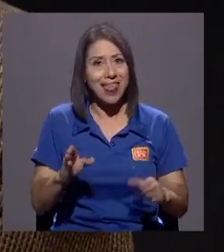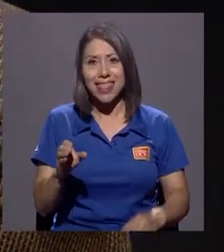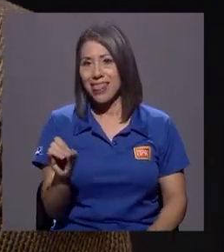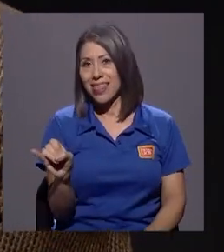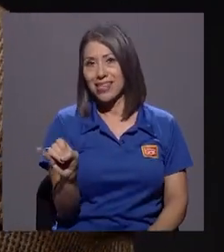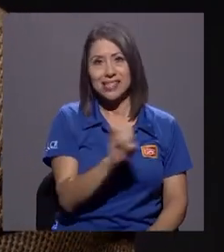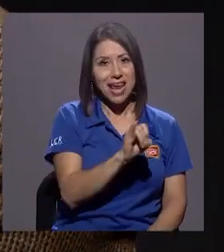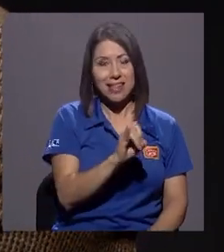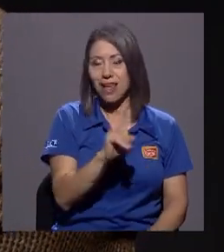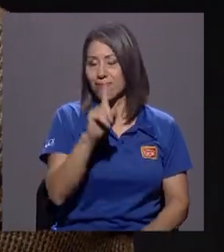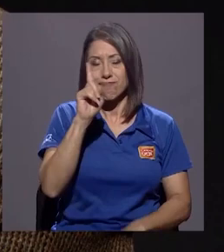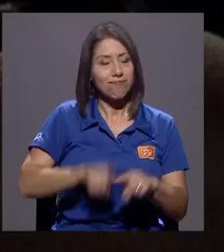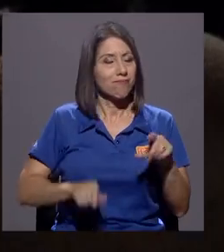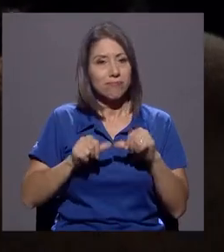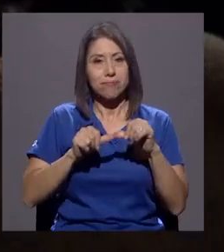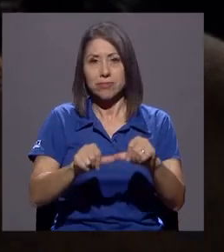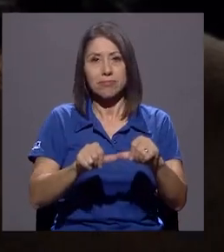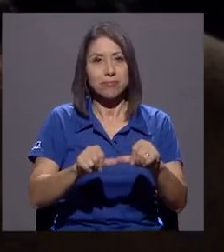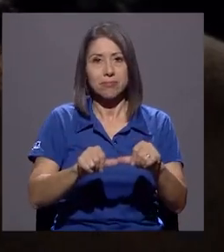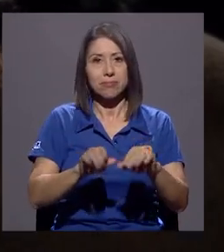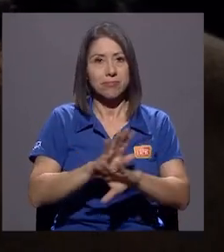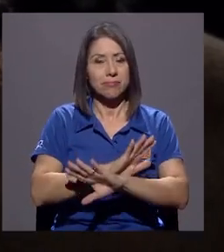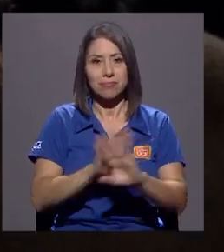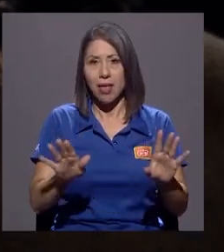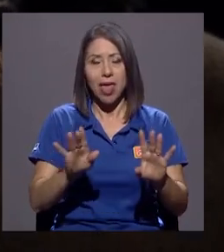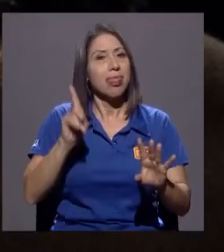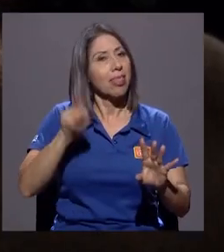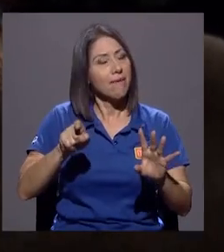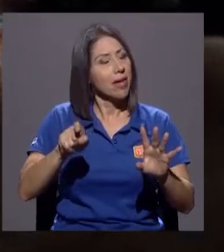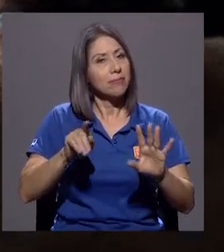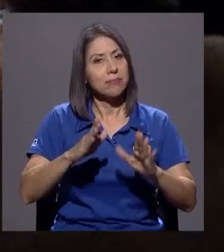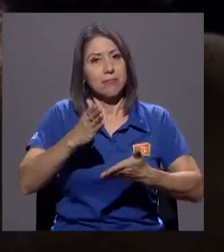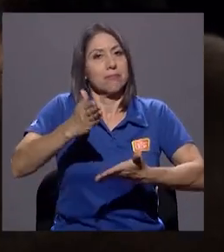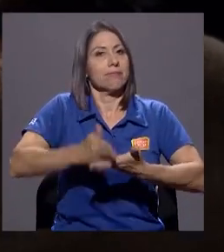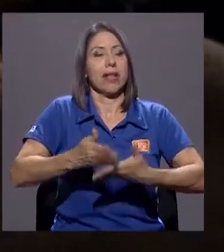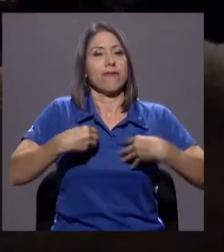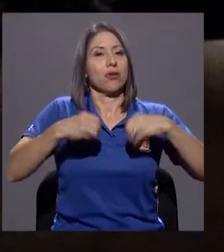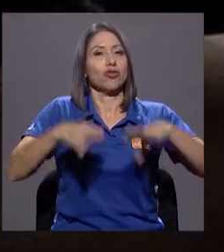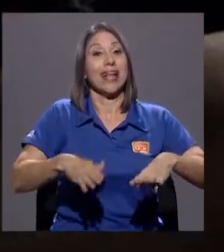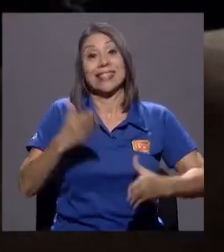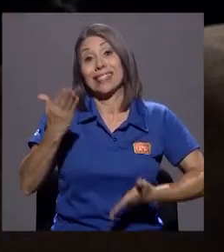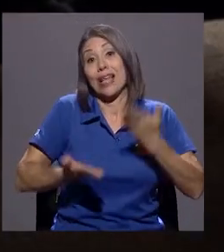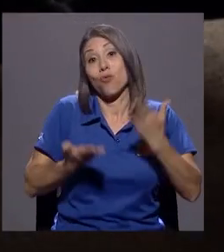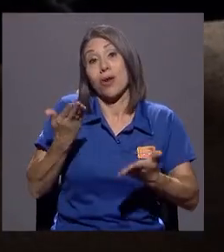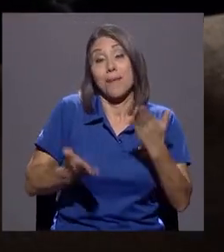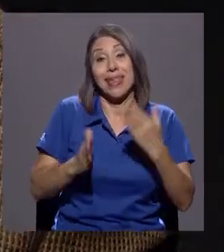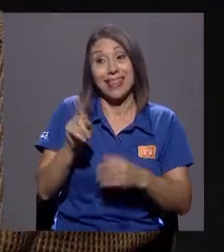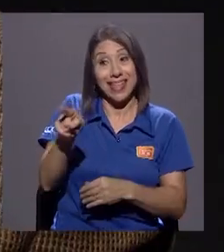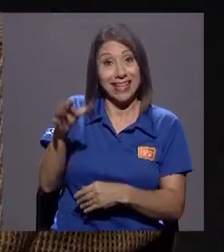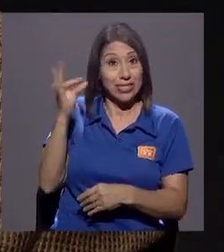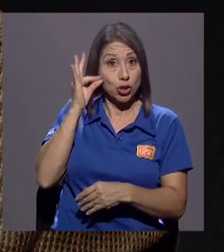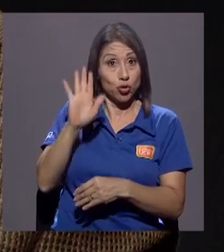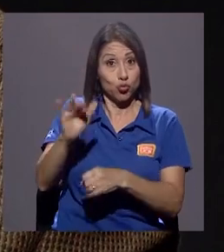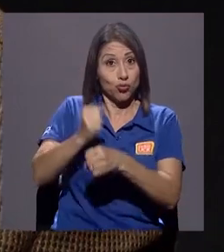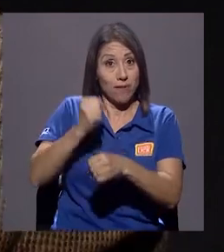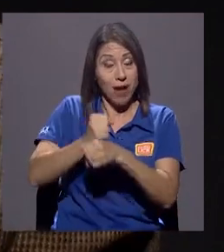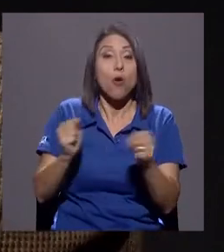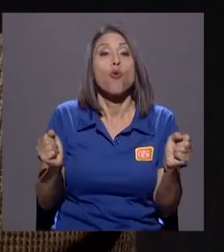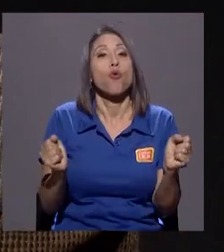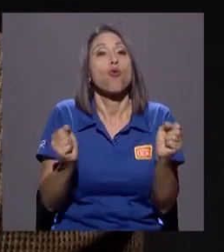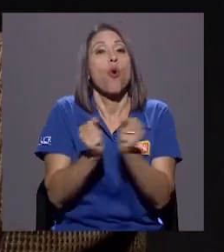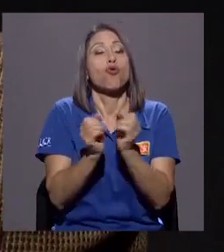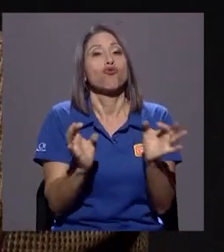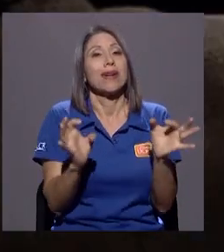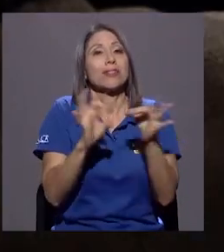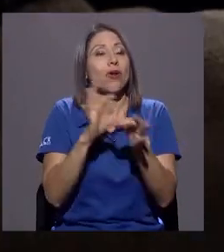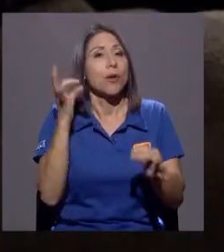podía continuar había que renunciar había que renunciar seguramente que el trabajo que ya viene haciendo con relación a la mujer que